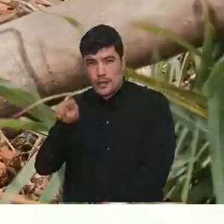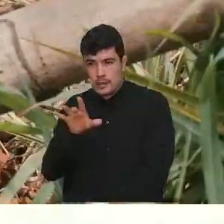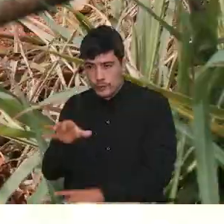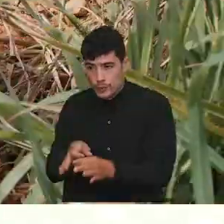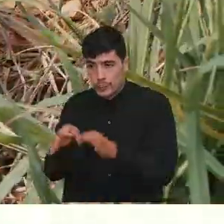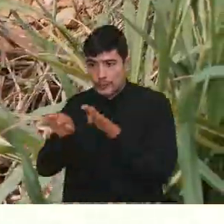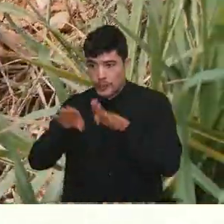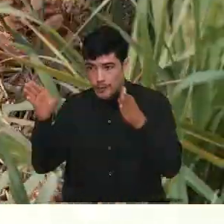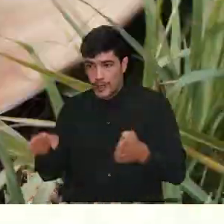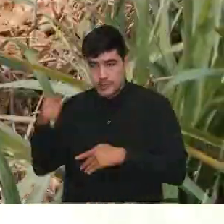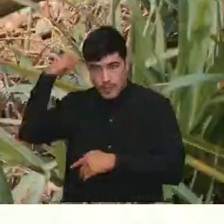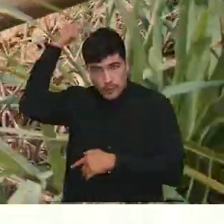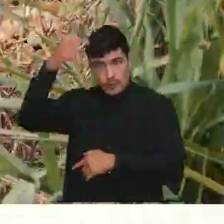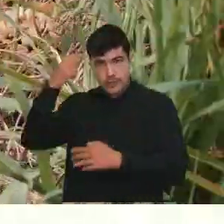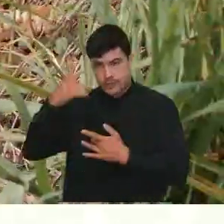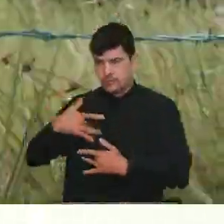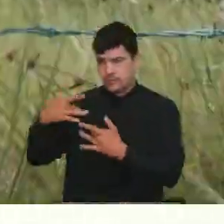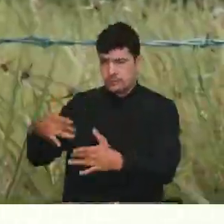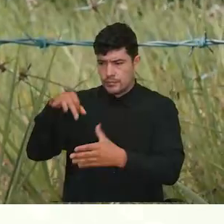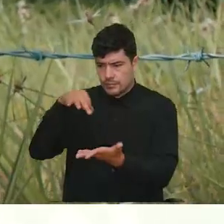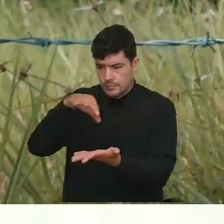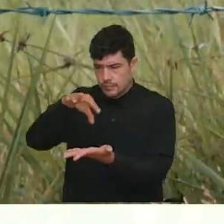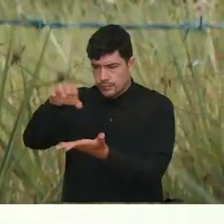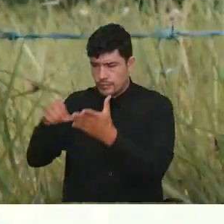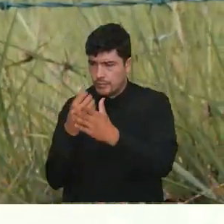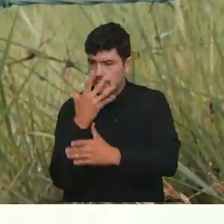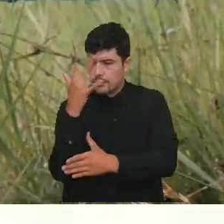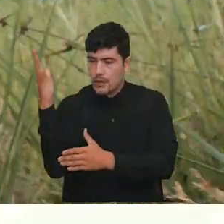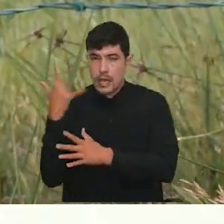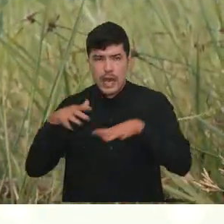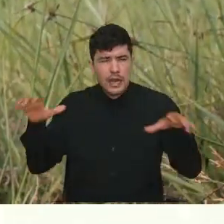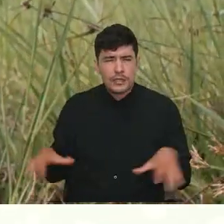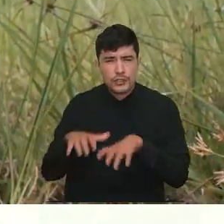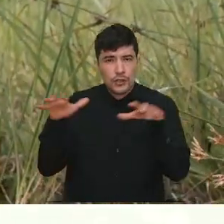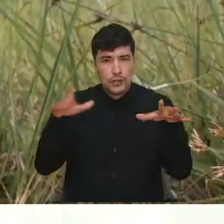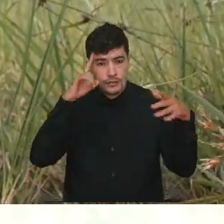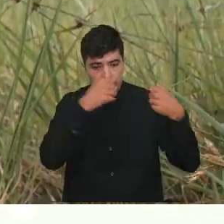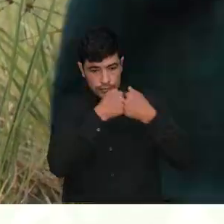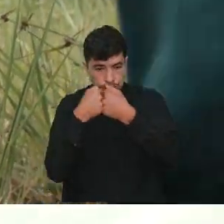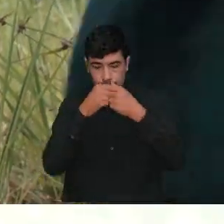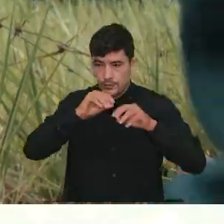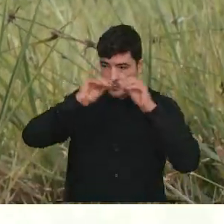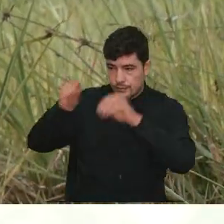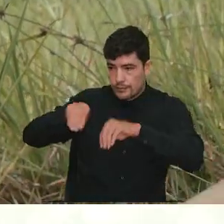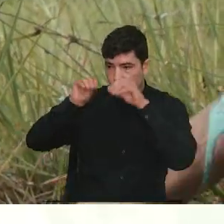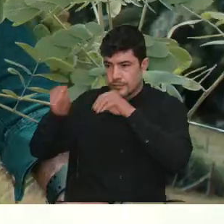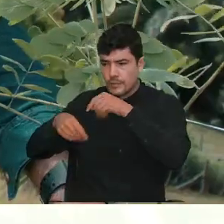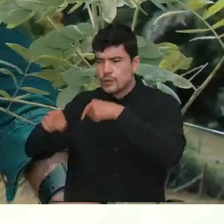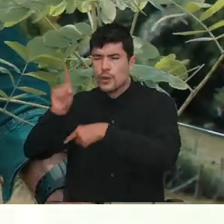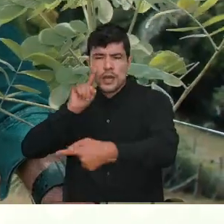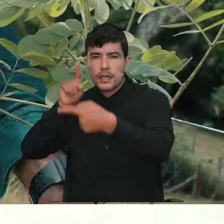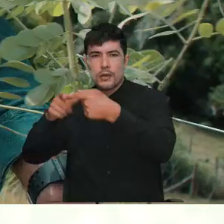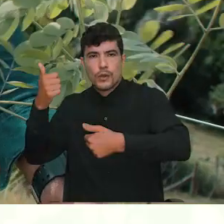Bermeja aunaron esfuerzos humanos, técnicos, materiales y financieros para realizar una jornada de siembra de árboles en